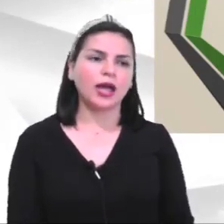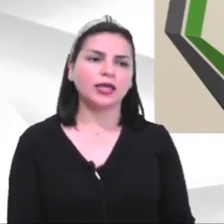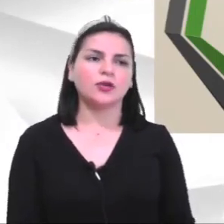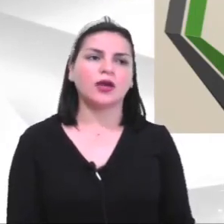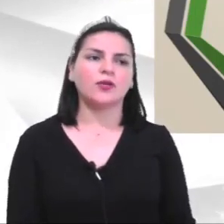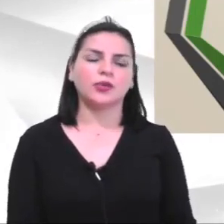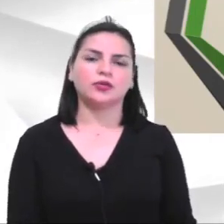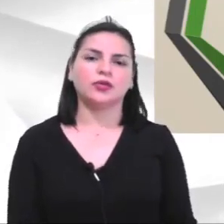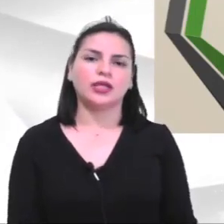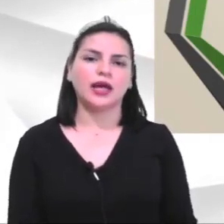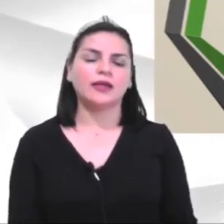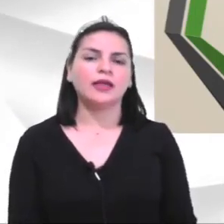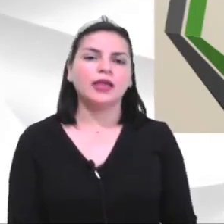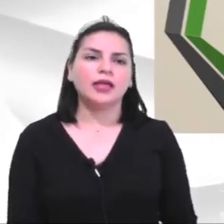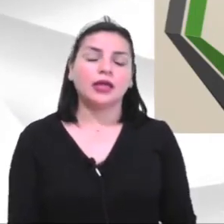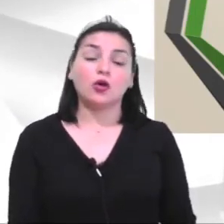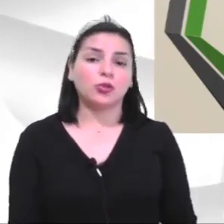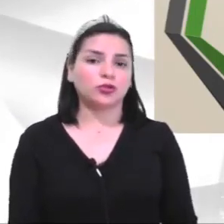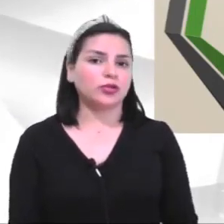no hay igual